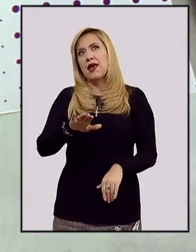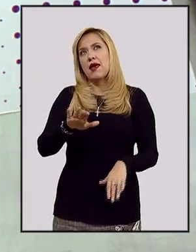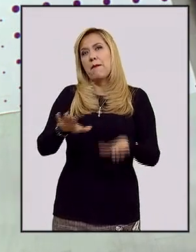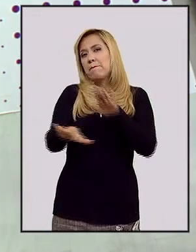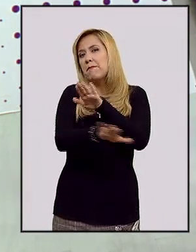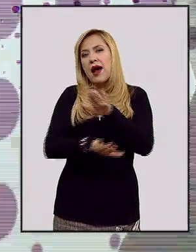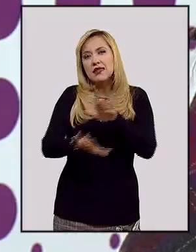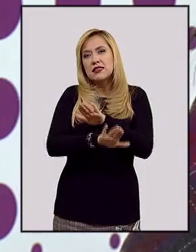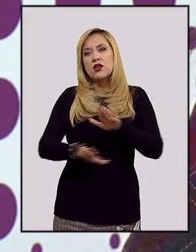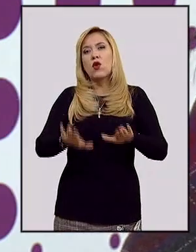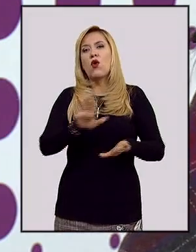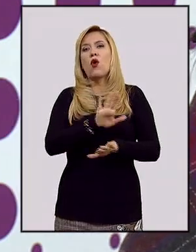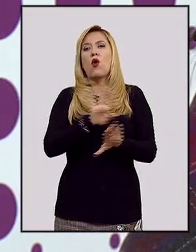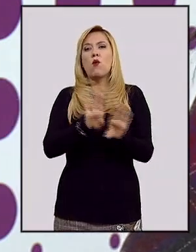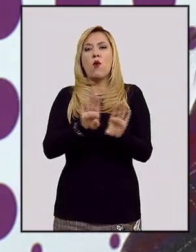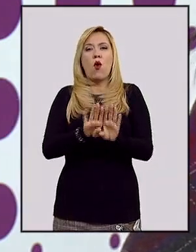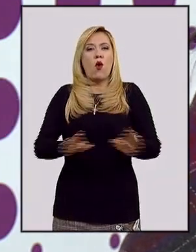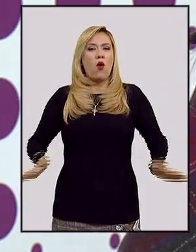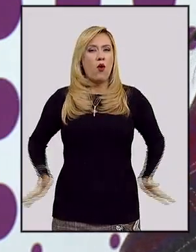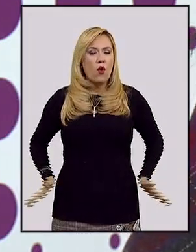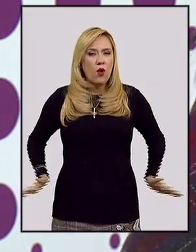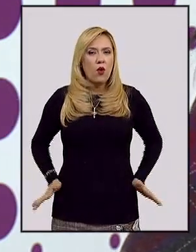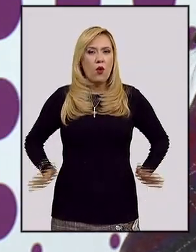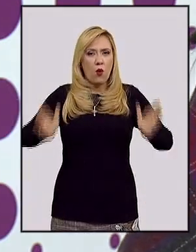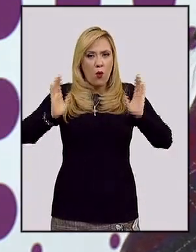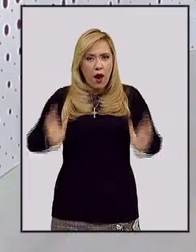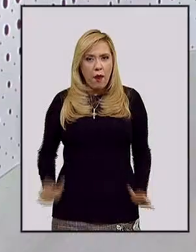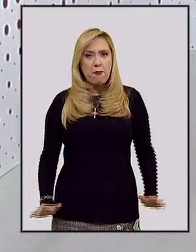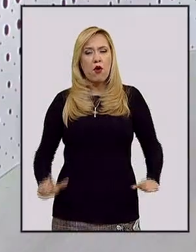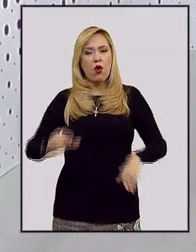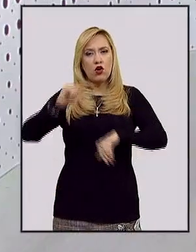en ginecología, ginecobstetricia, pediatría quizá,